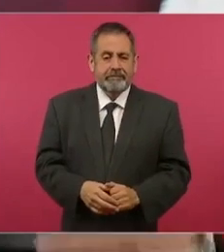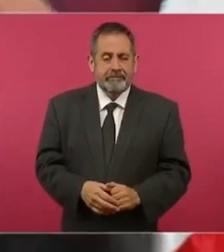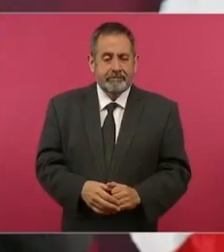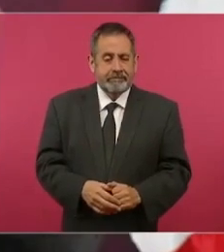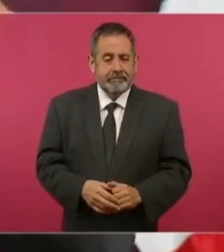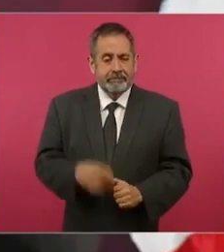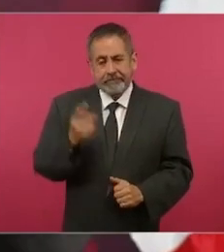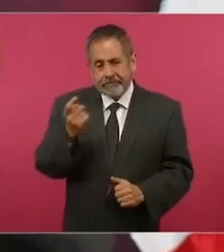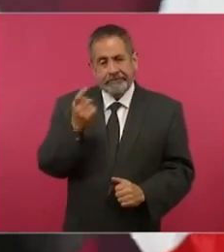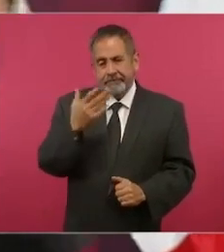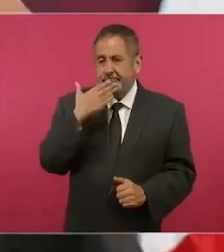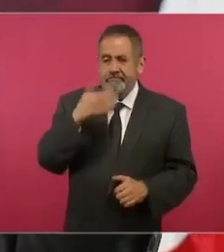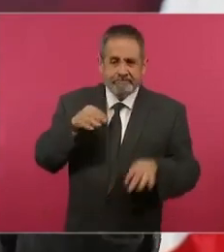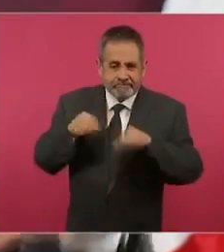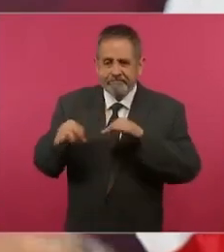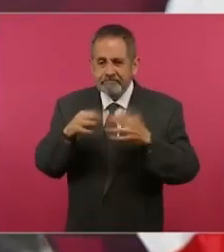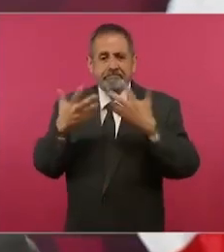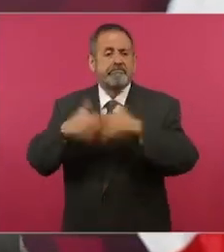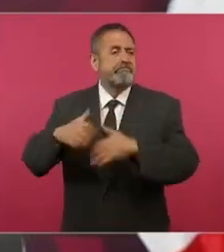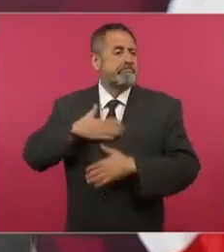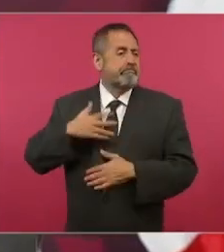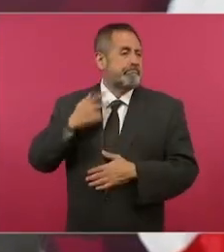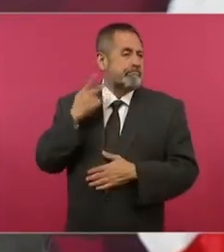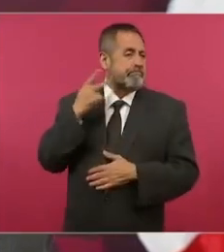Es el resultado de una política.